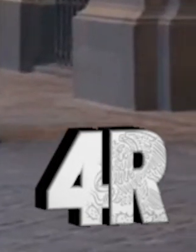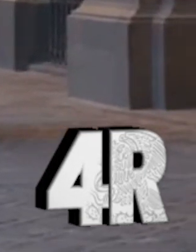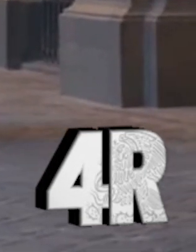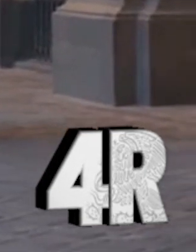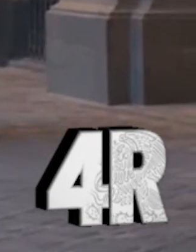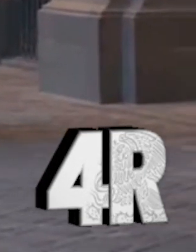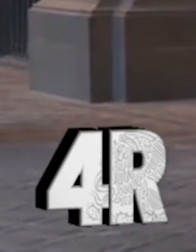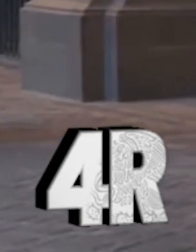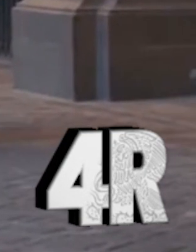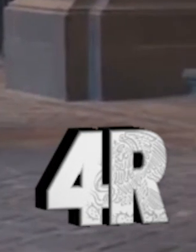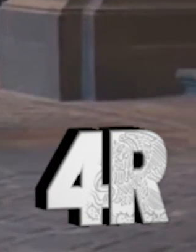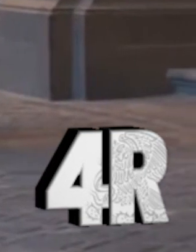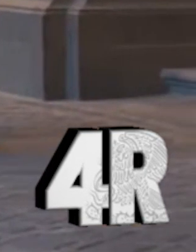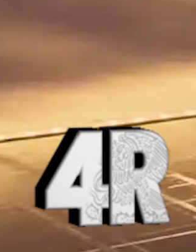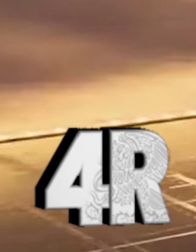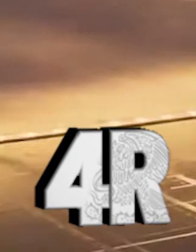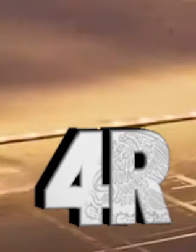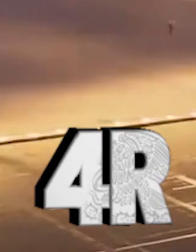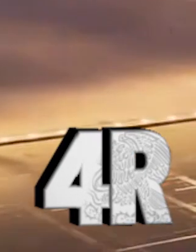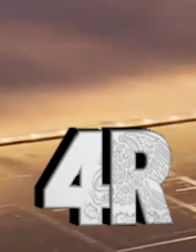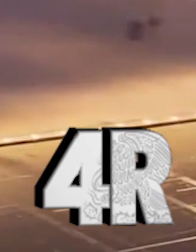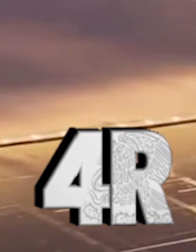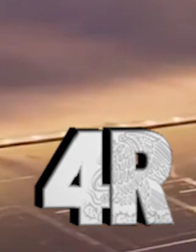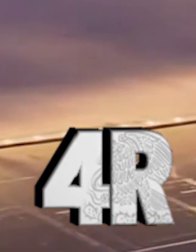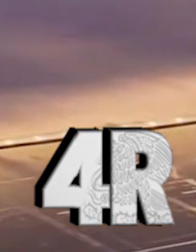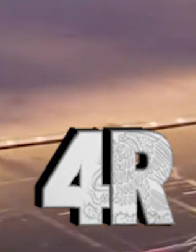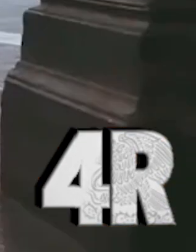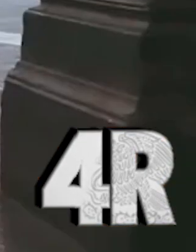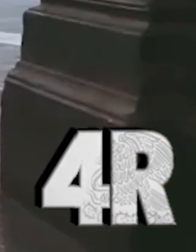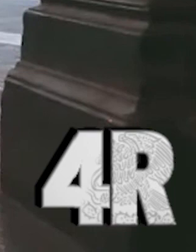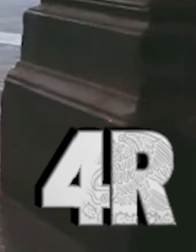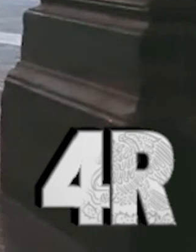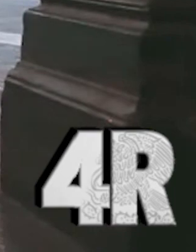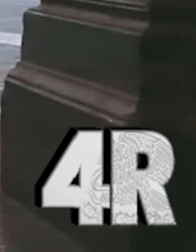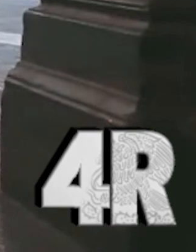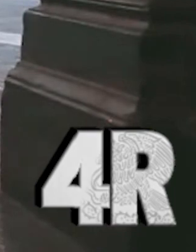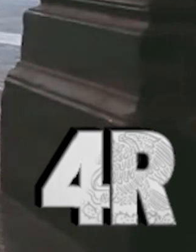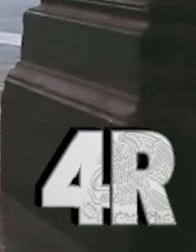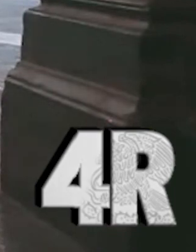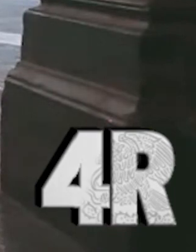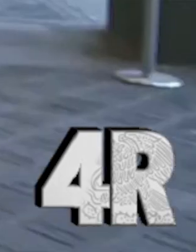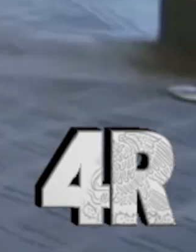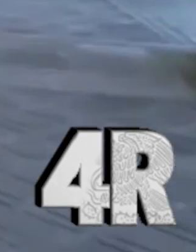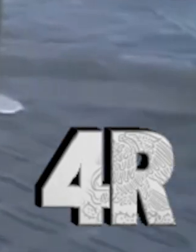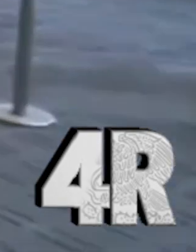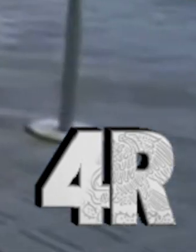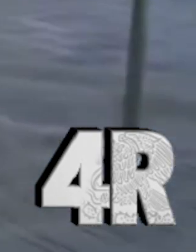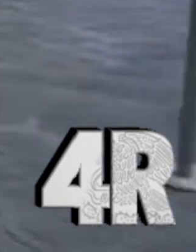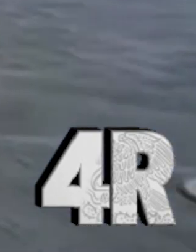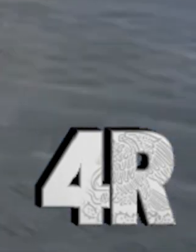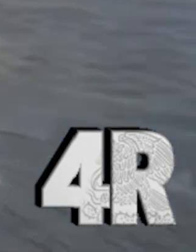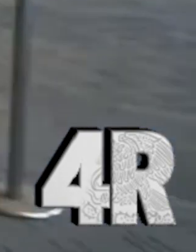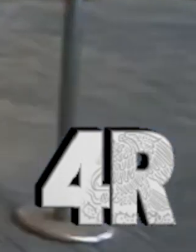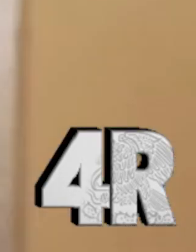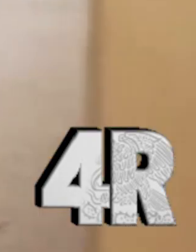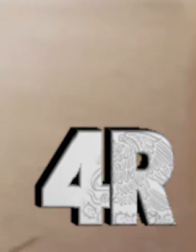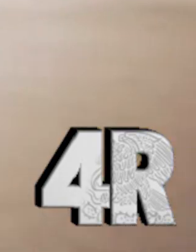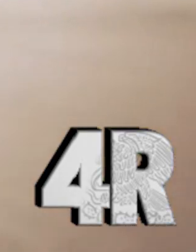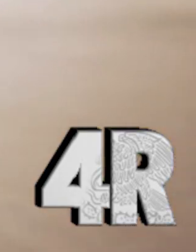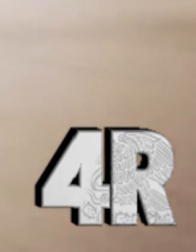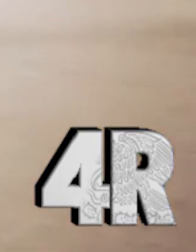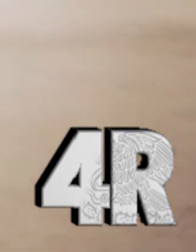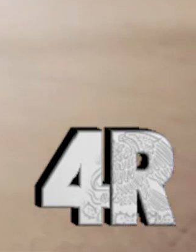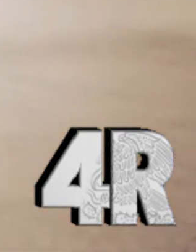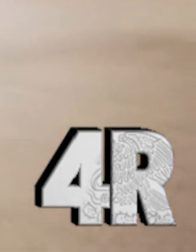verdadero tigre, está firme y deseoso de seguir luchando por el bienestar de nuestro país. Sin embargo, ciudadanos,